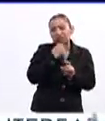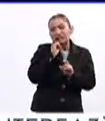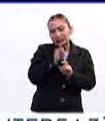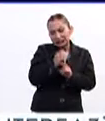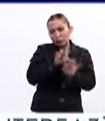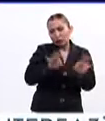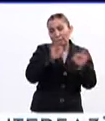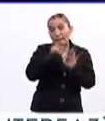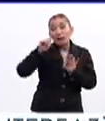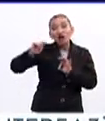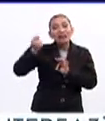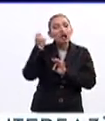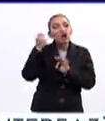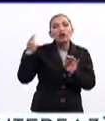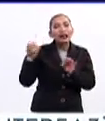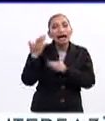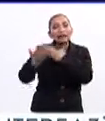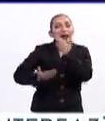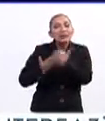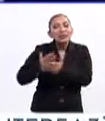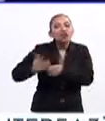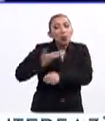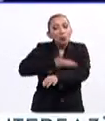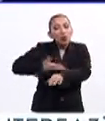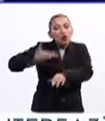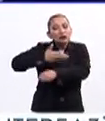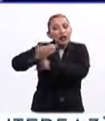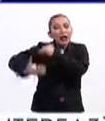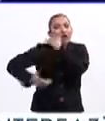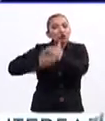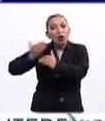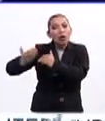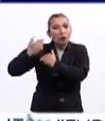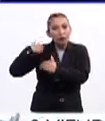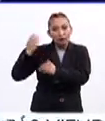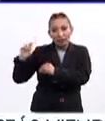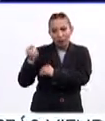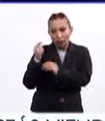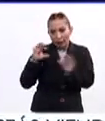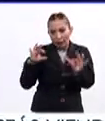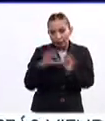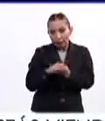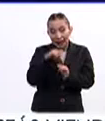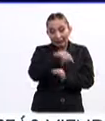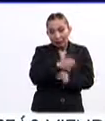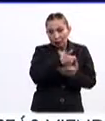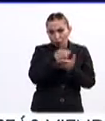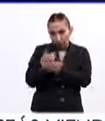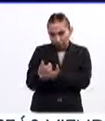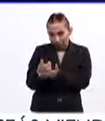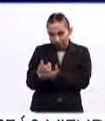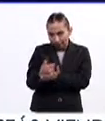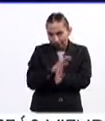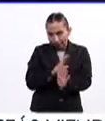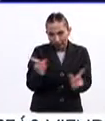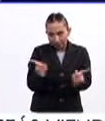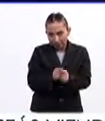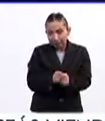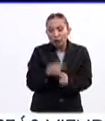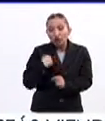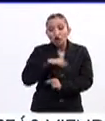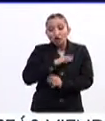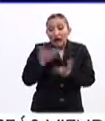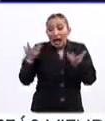importante, pero la tecnología tiene que estar a servicio del proceso que estamos habilitando con tecnología. La tecnología es un habilitador. Entonces, todo